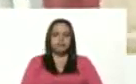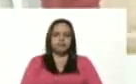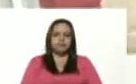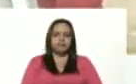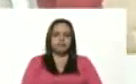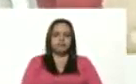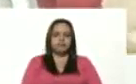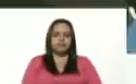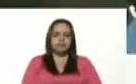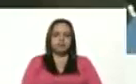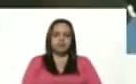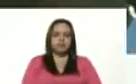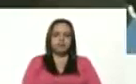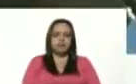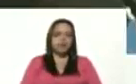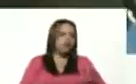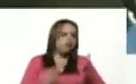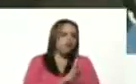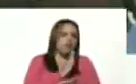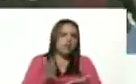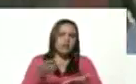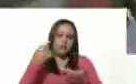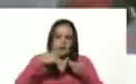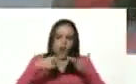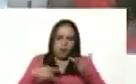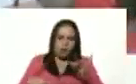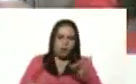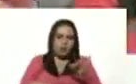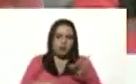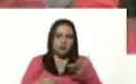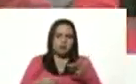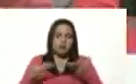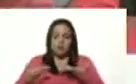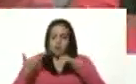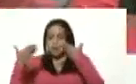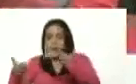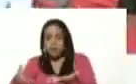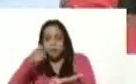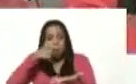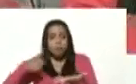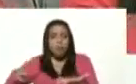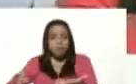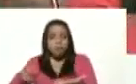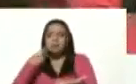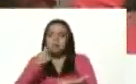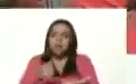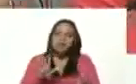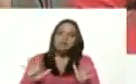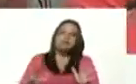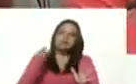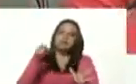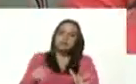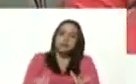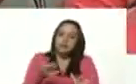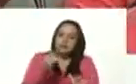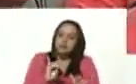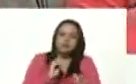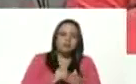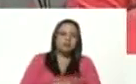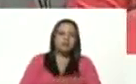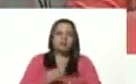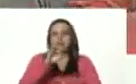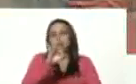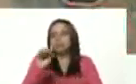es el hecho de que los materiales, cuando se los entregamos al pueblo, le decimos, bueno, mira, esto alcanza para